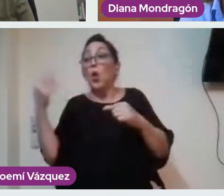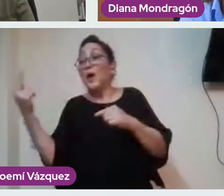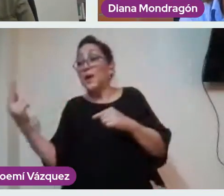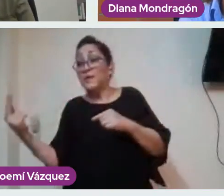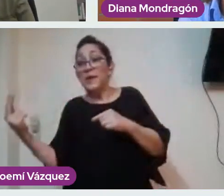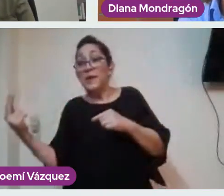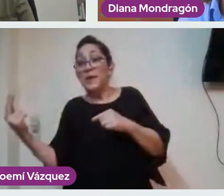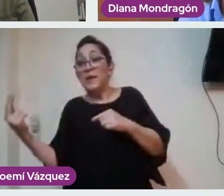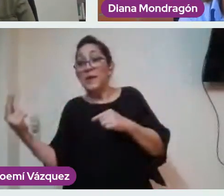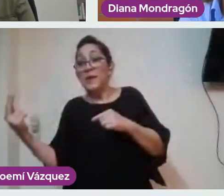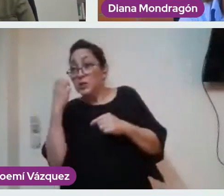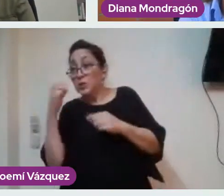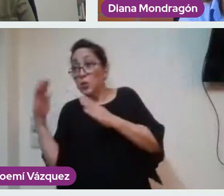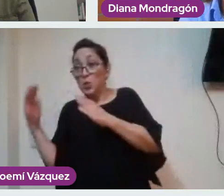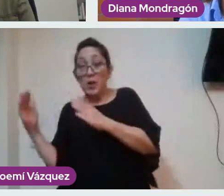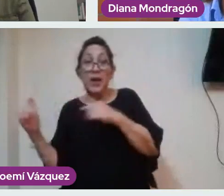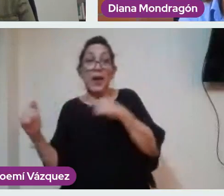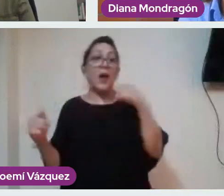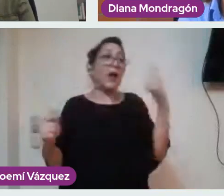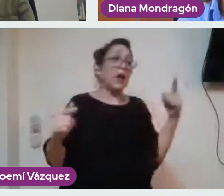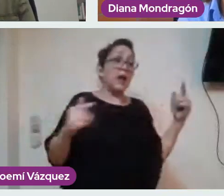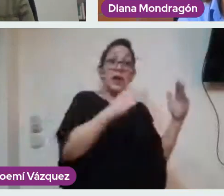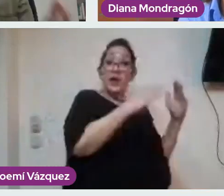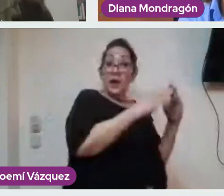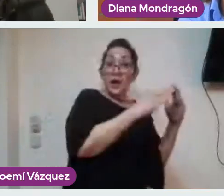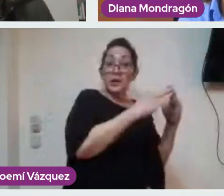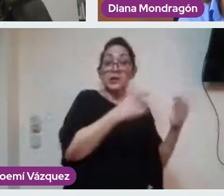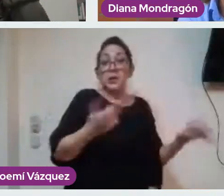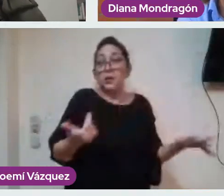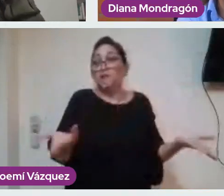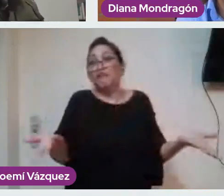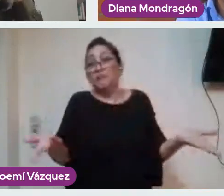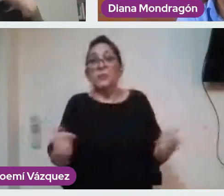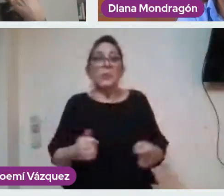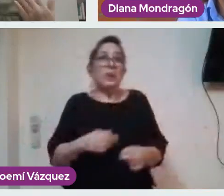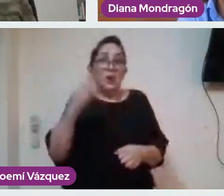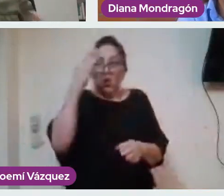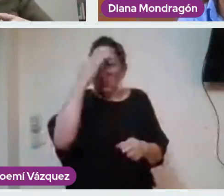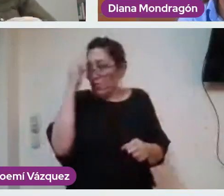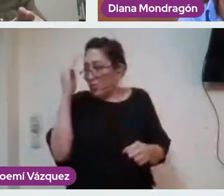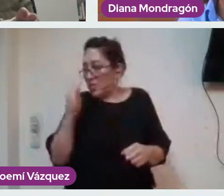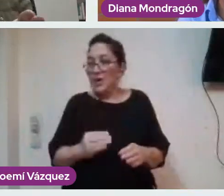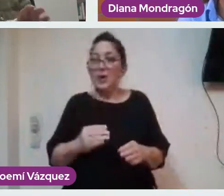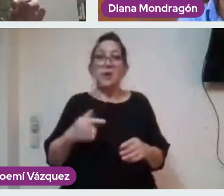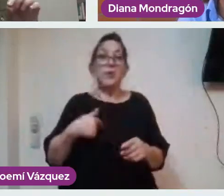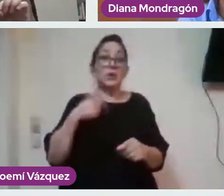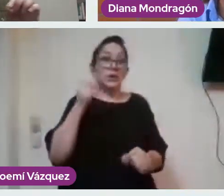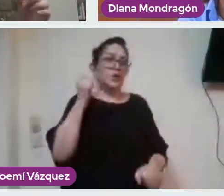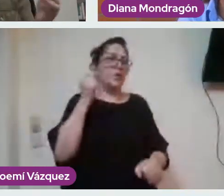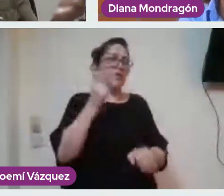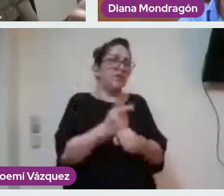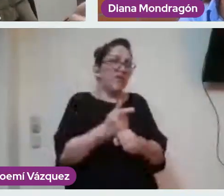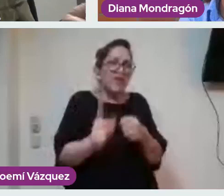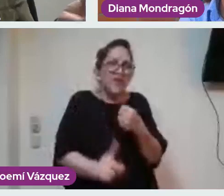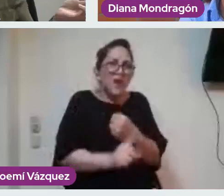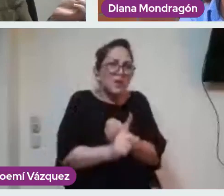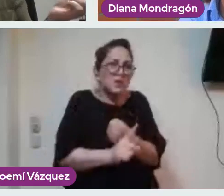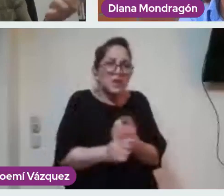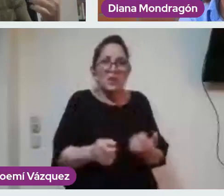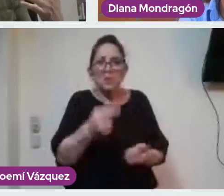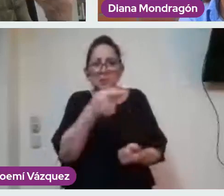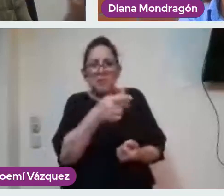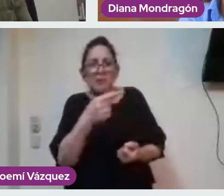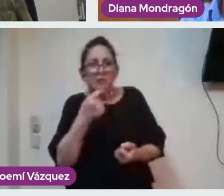terribles, ¿no? Si como papá identificas, pues que a lo mejor, ¿no?, y lo acabamos de ver, pues hay... identificas o es un menor